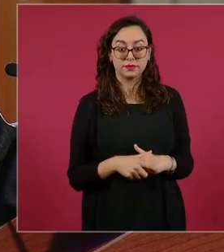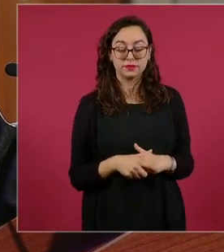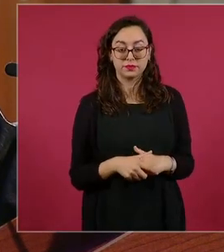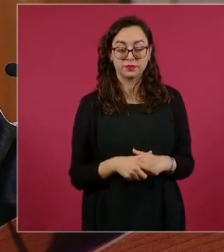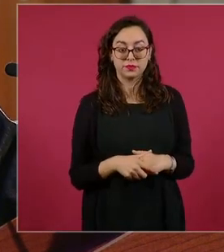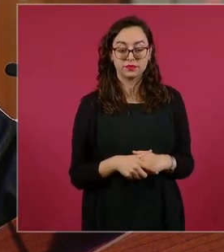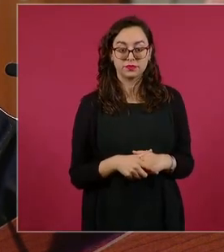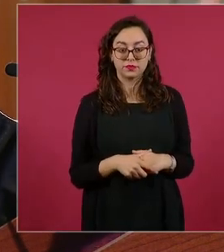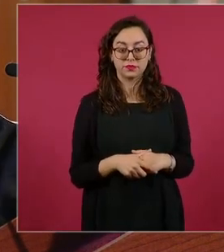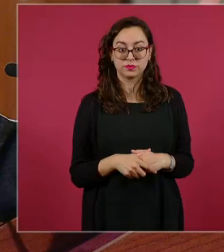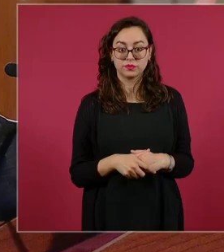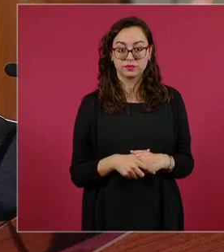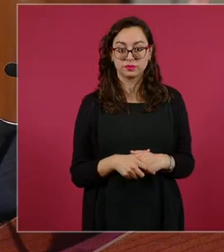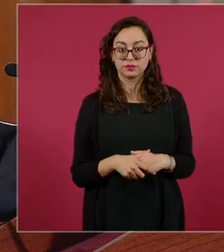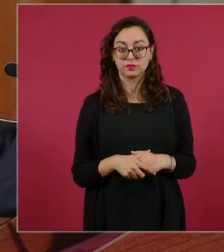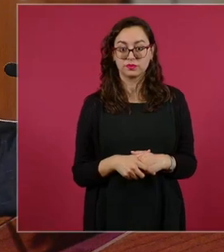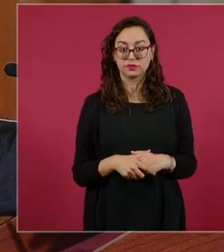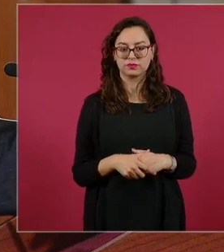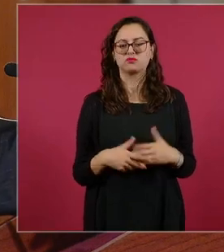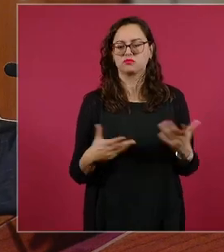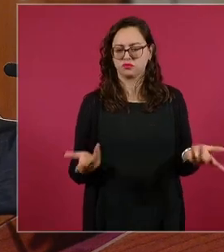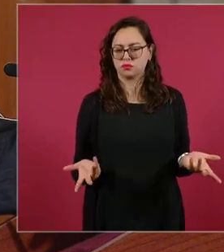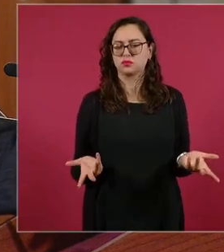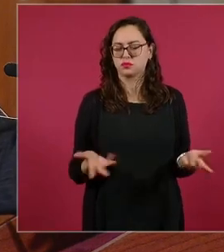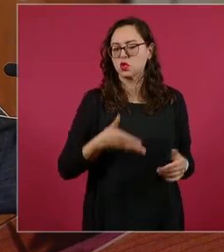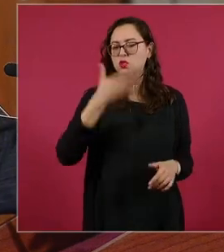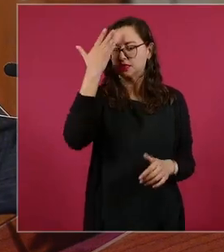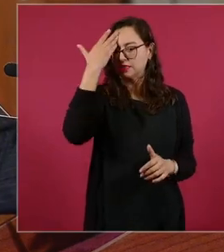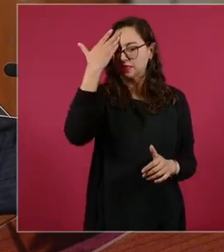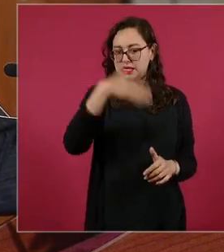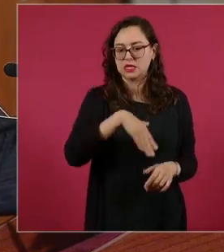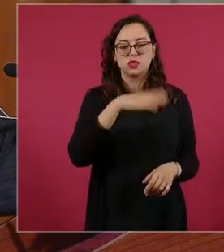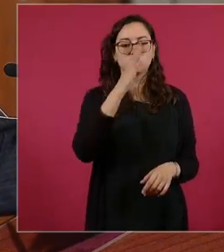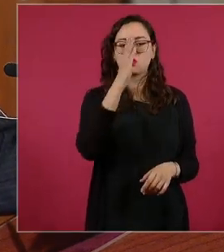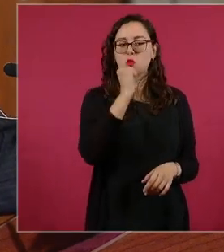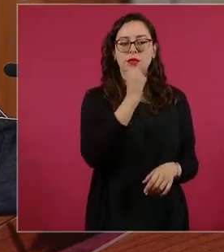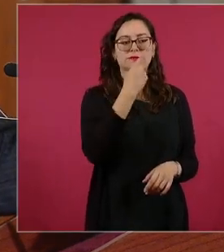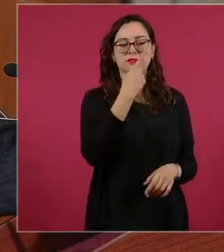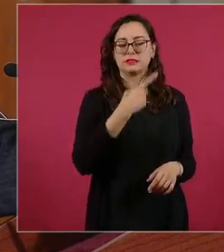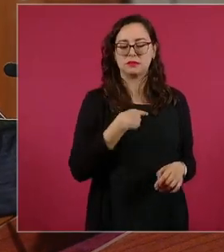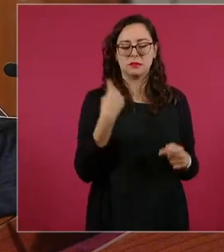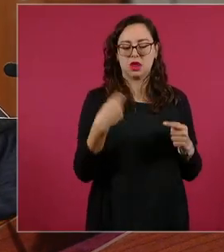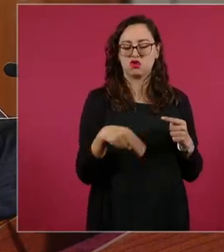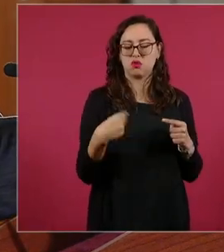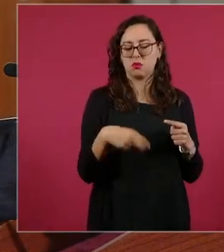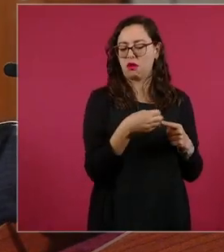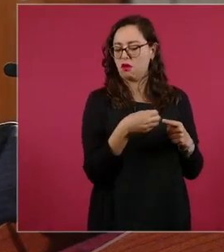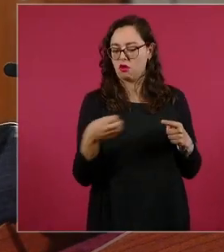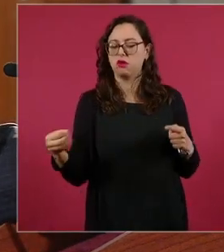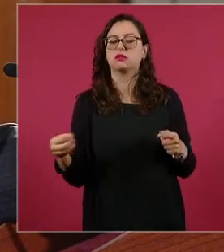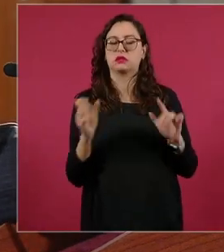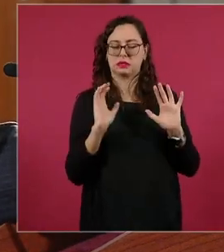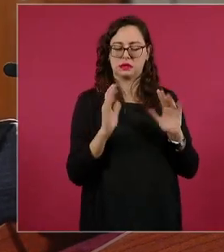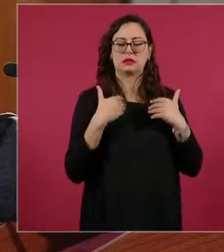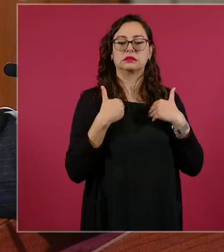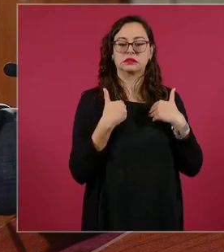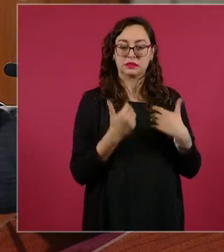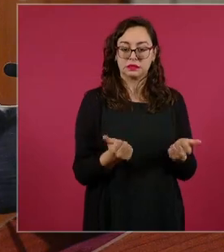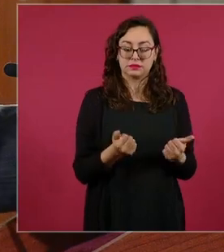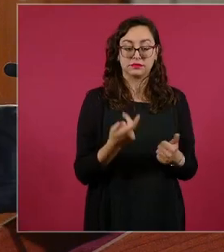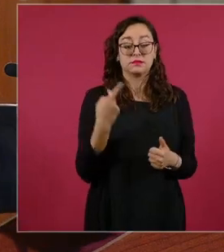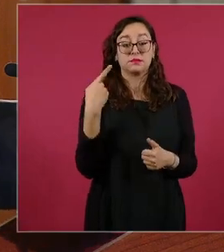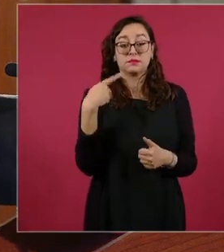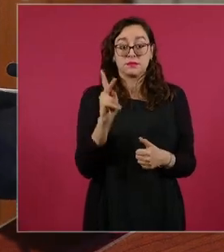Ya sé que no puedes revelar tus fuentes, pero nada más que nos digas si tu